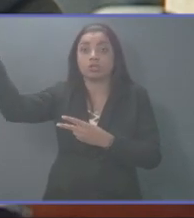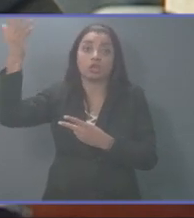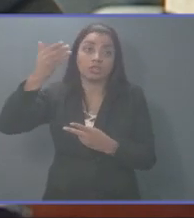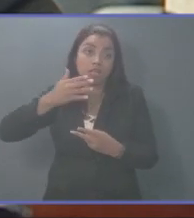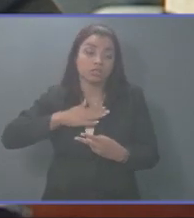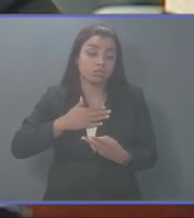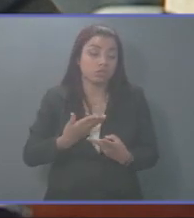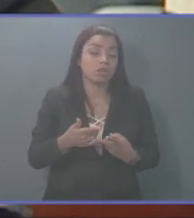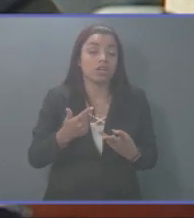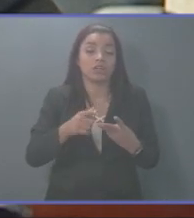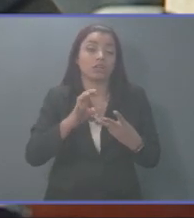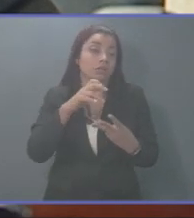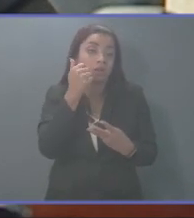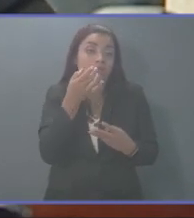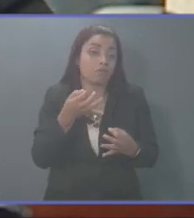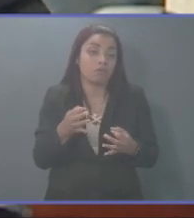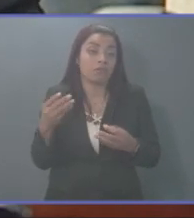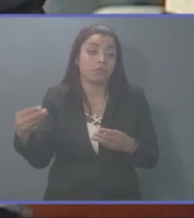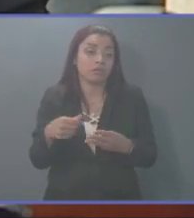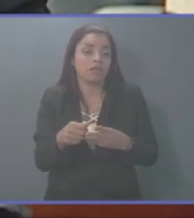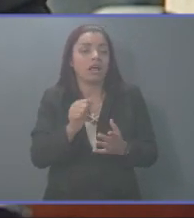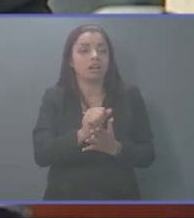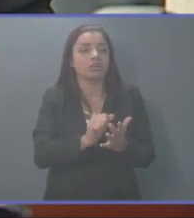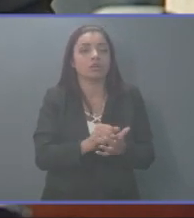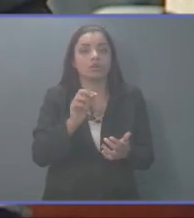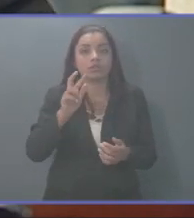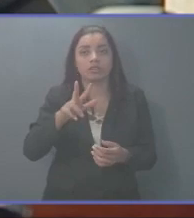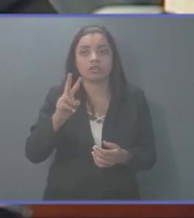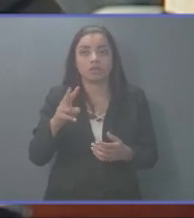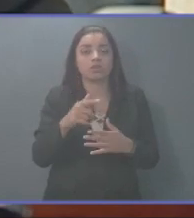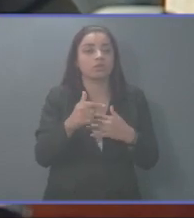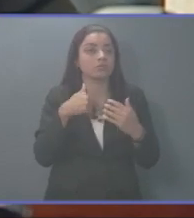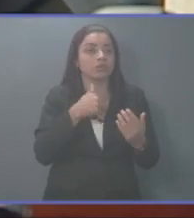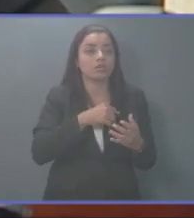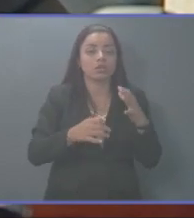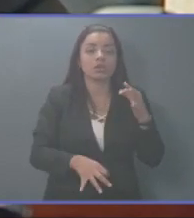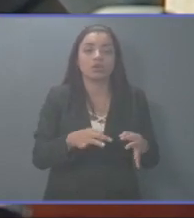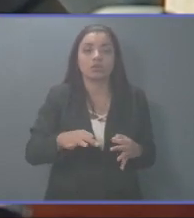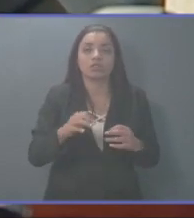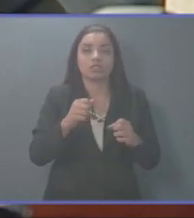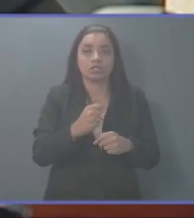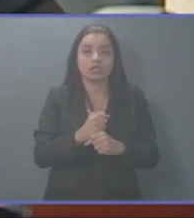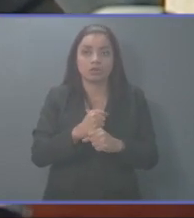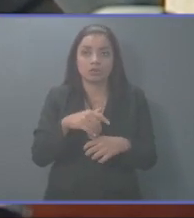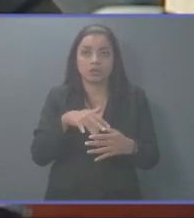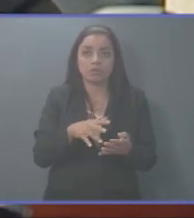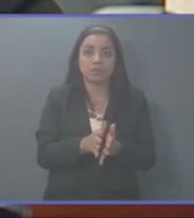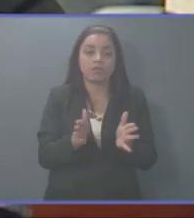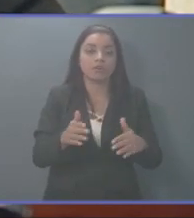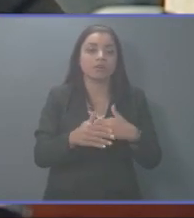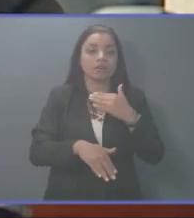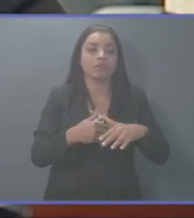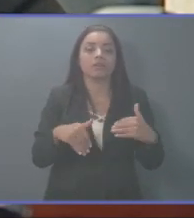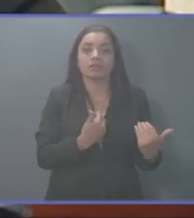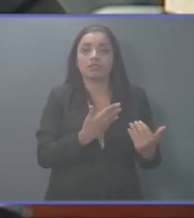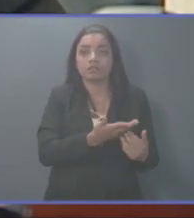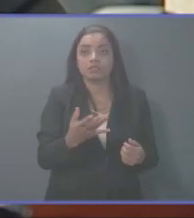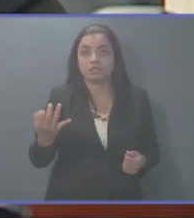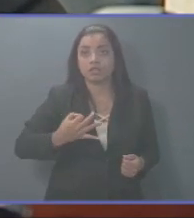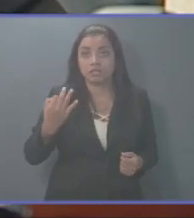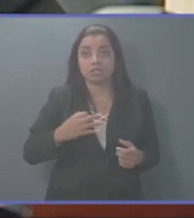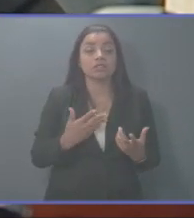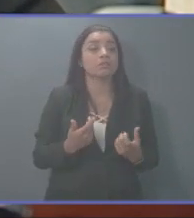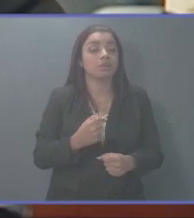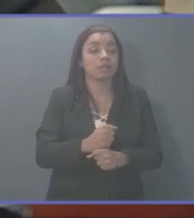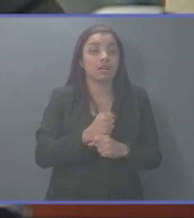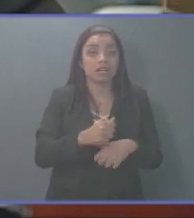C. Otras fuentes de financiamiento. Auditorías, artículo 22. El Ministerio de Justicia y Seguridad Pública realizará las auditorías que estime necesarias para garantizar